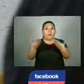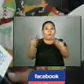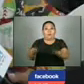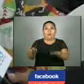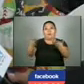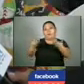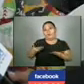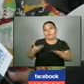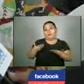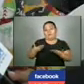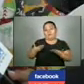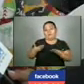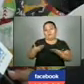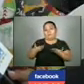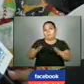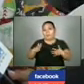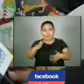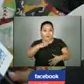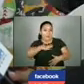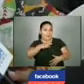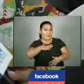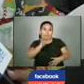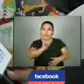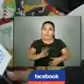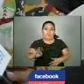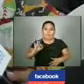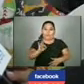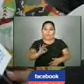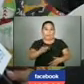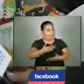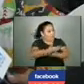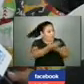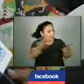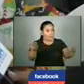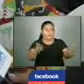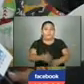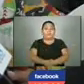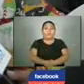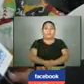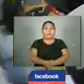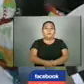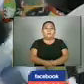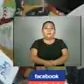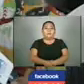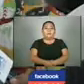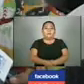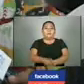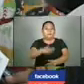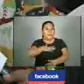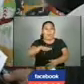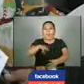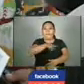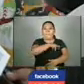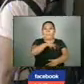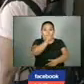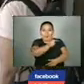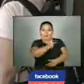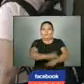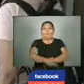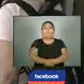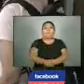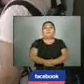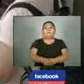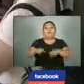lo mejor es para mí y lo mejor es para todos, para todos mis amigos que están aquí.